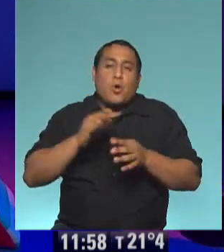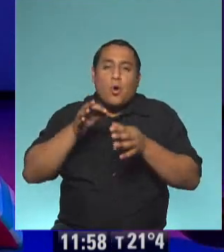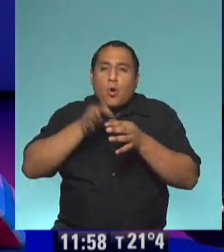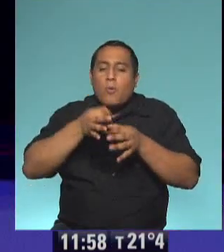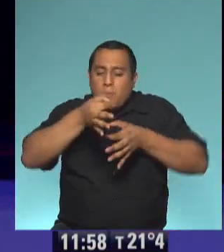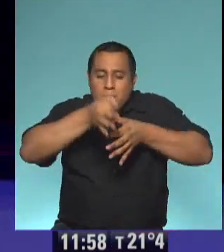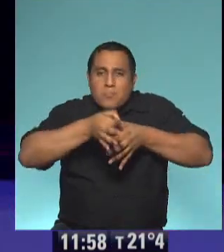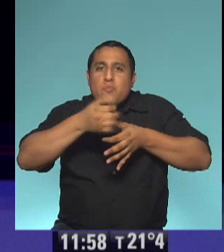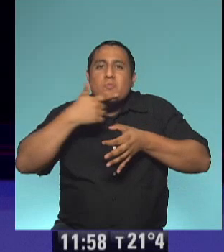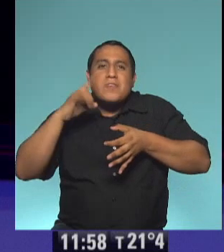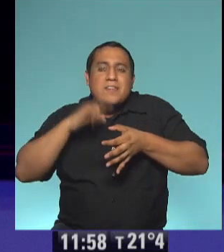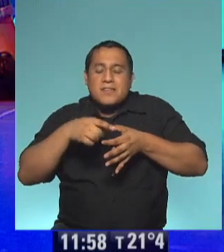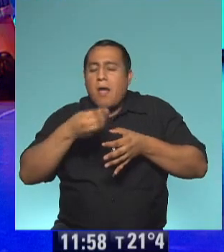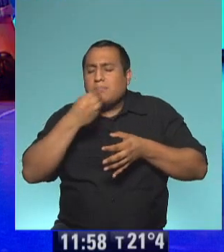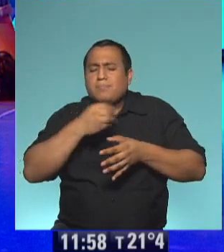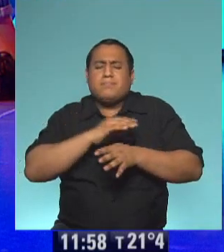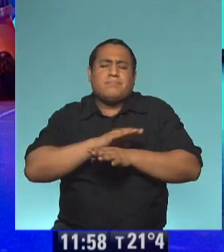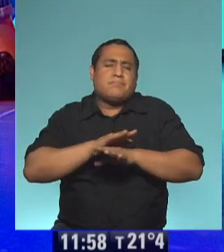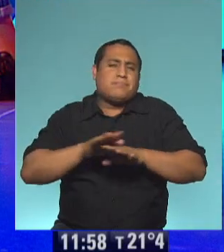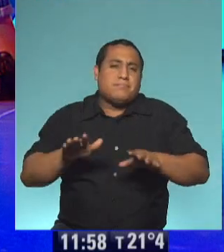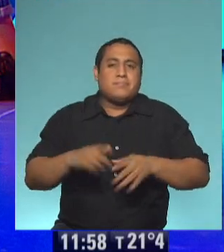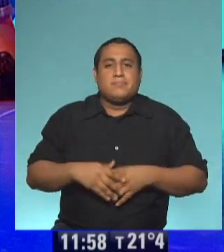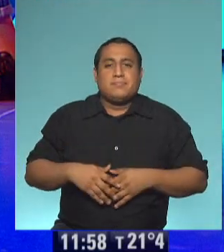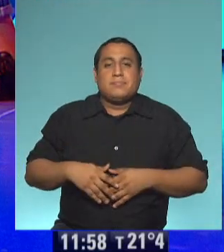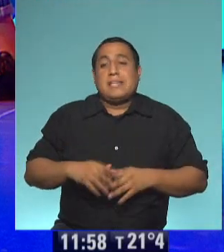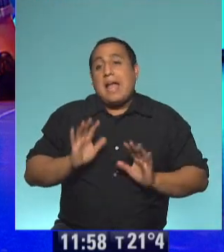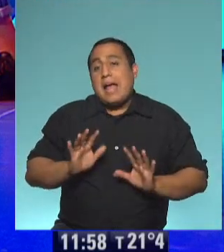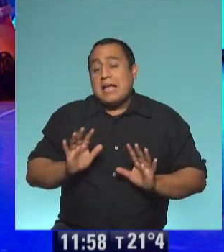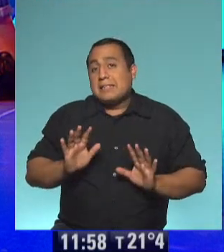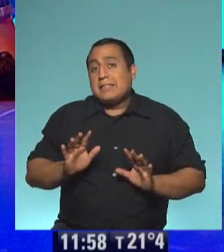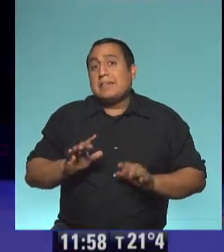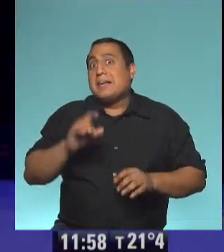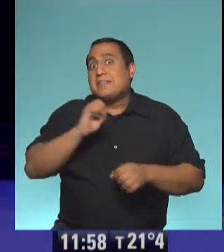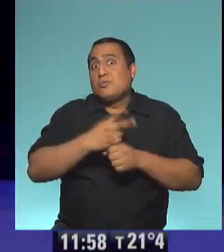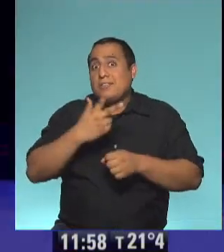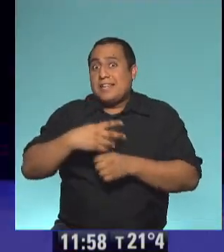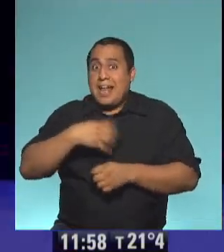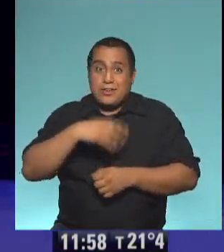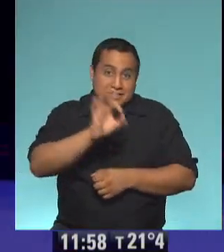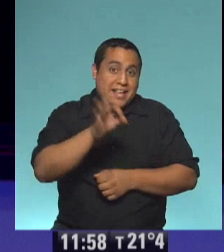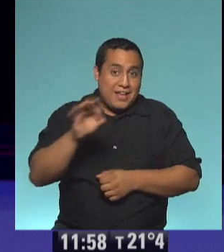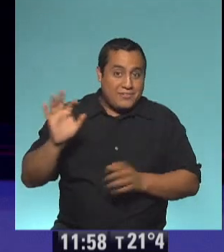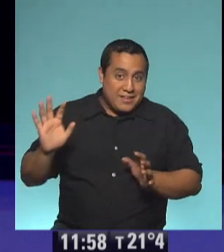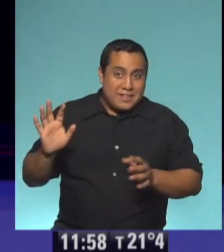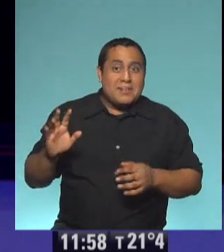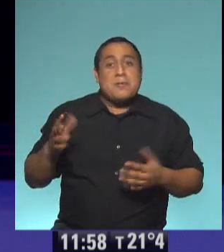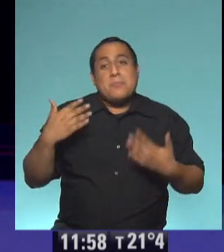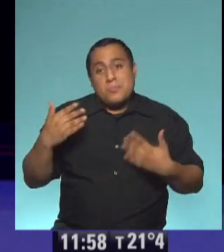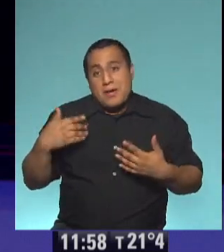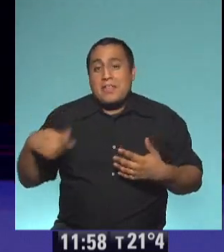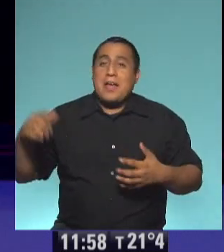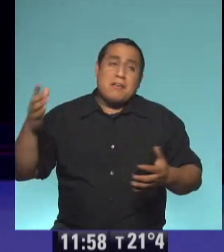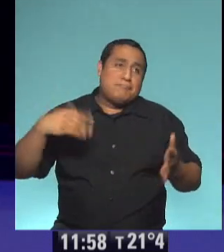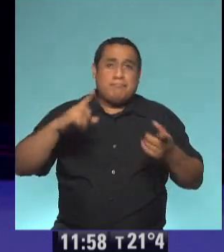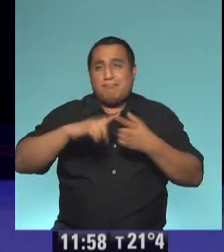llaman. Todo, las lengüitas. ¿Lengüitas se llaman? Ya sabes, segundo y tercer grado, que podemos juntarnos a comer